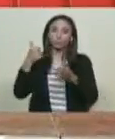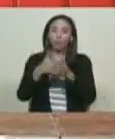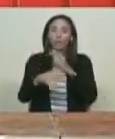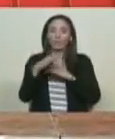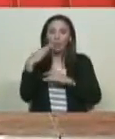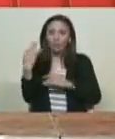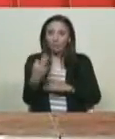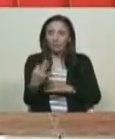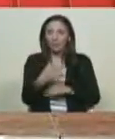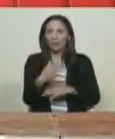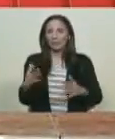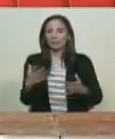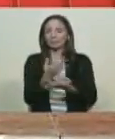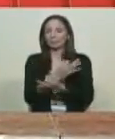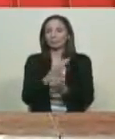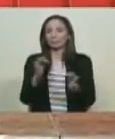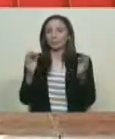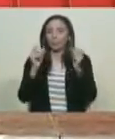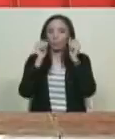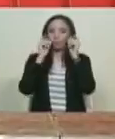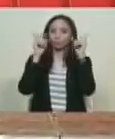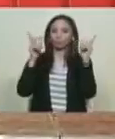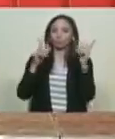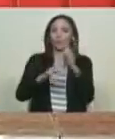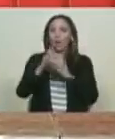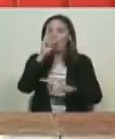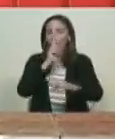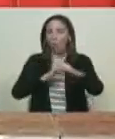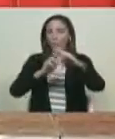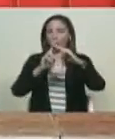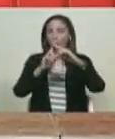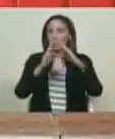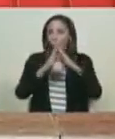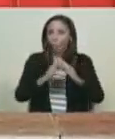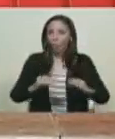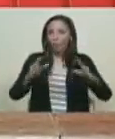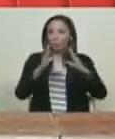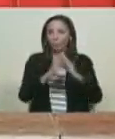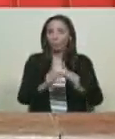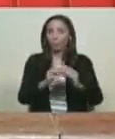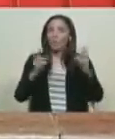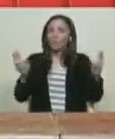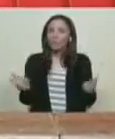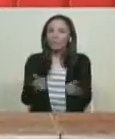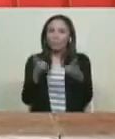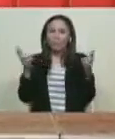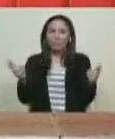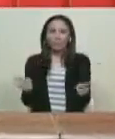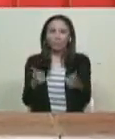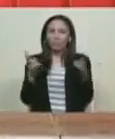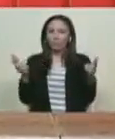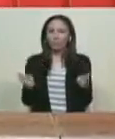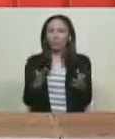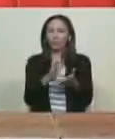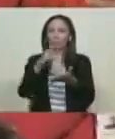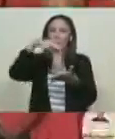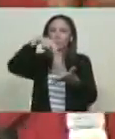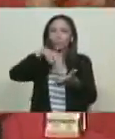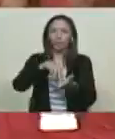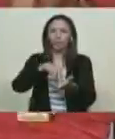es admirable. Es heroico la batalla que hemos dado y vamos victoriosos, vamos de pie.